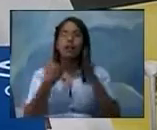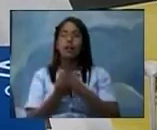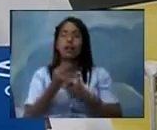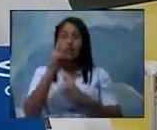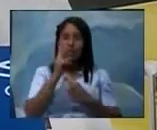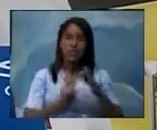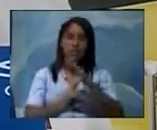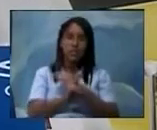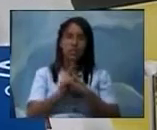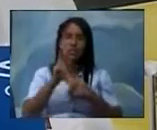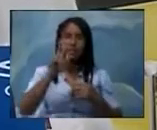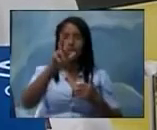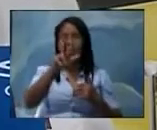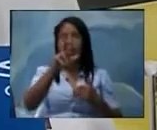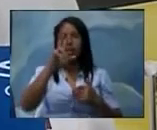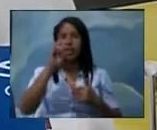versículo